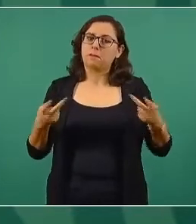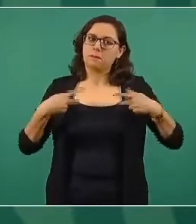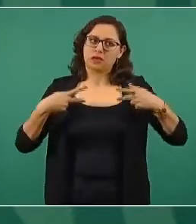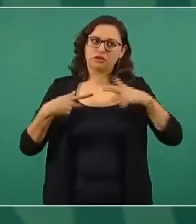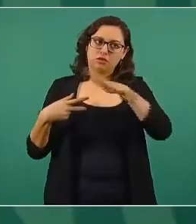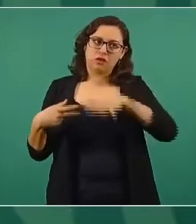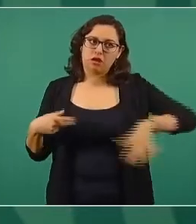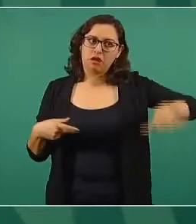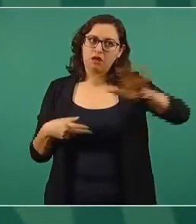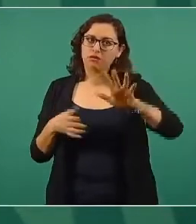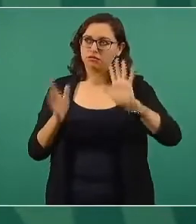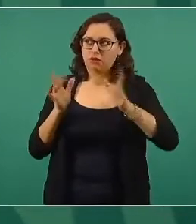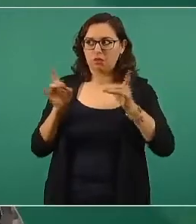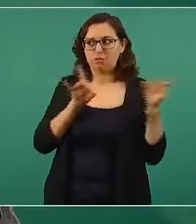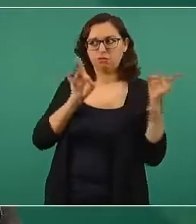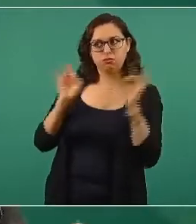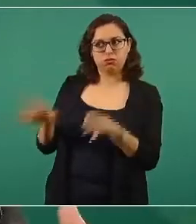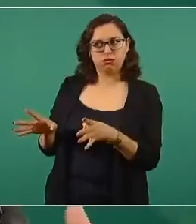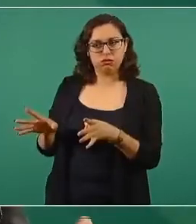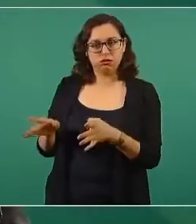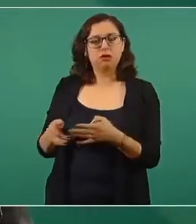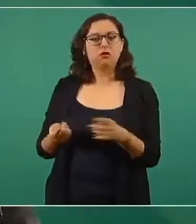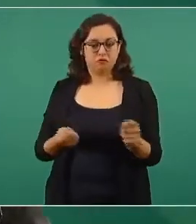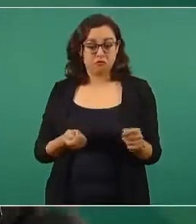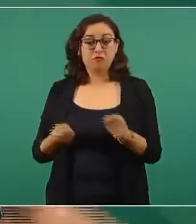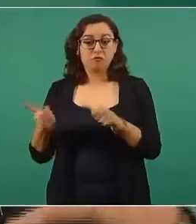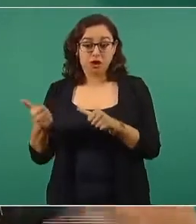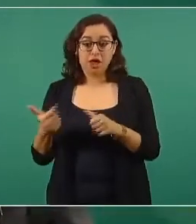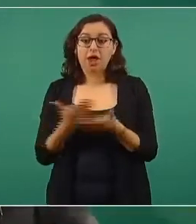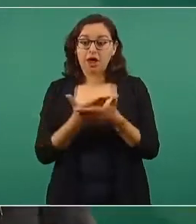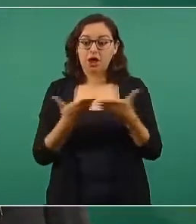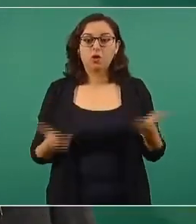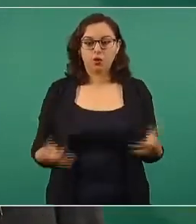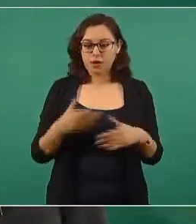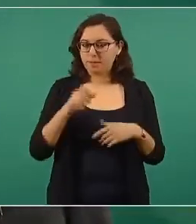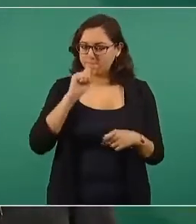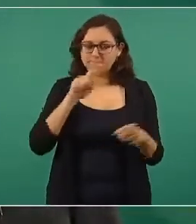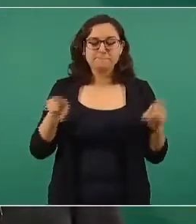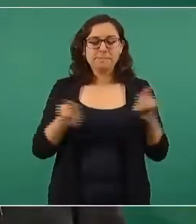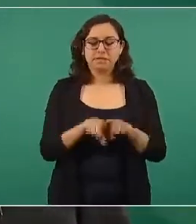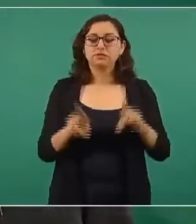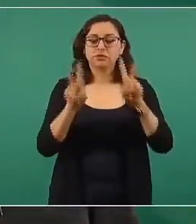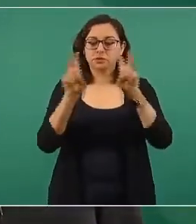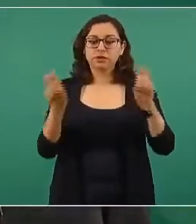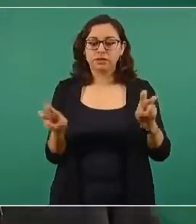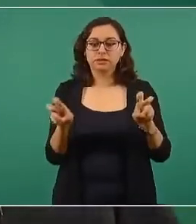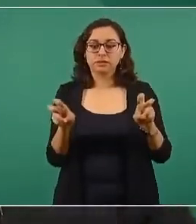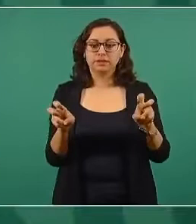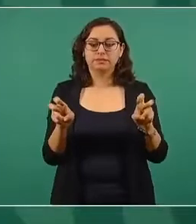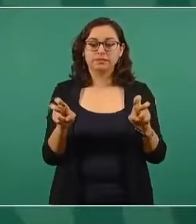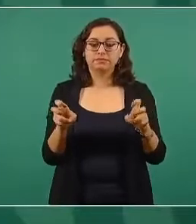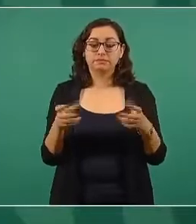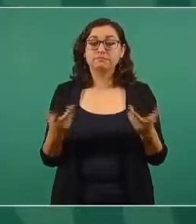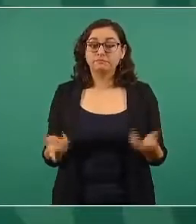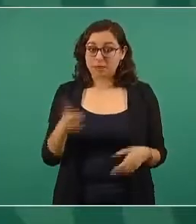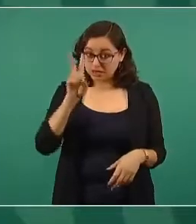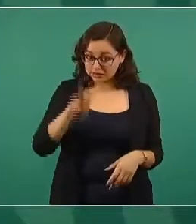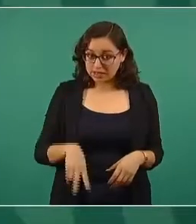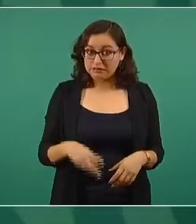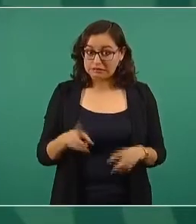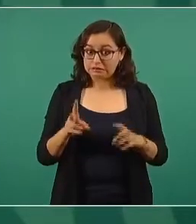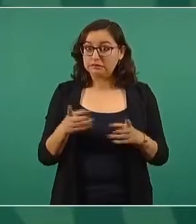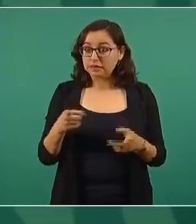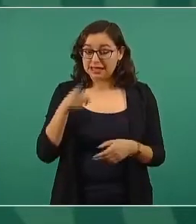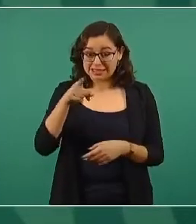caciques. Entonces, sí es una causa de lo más justa que puede